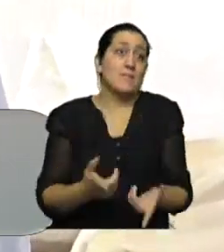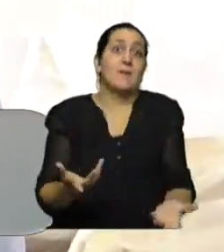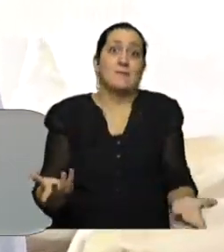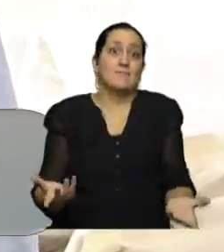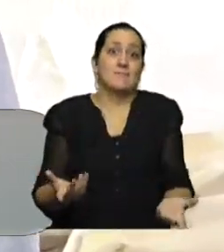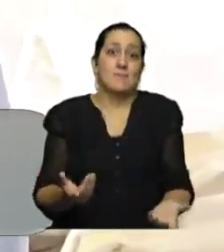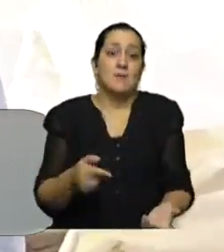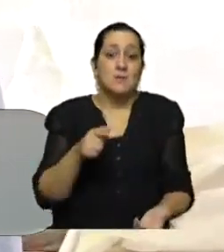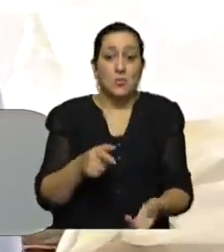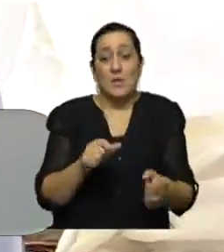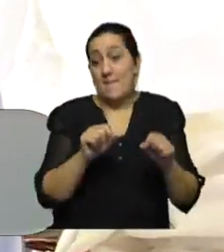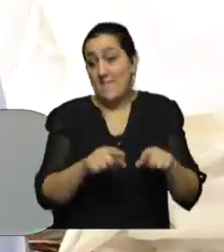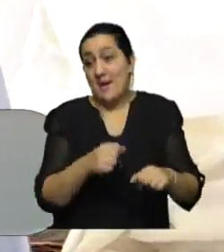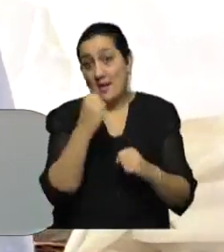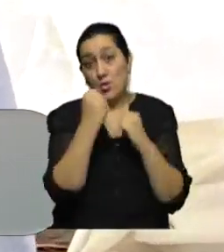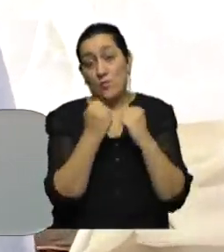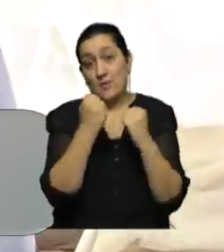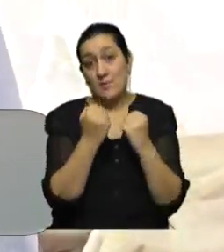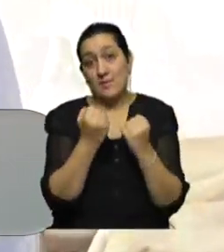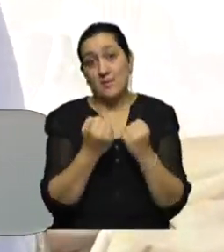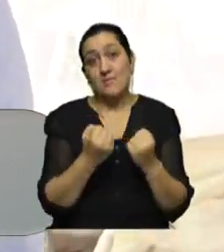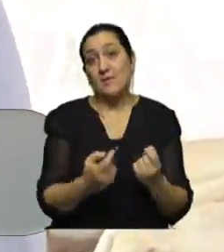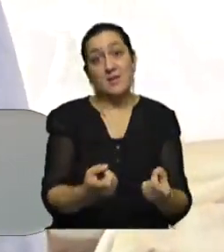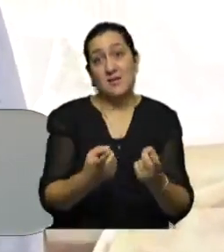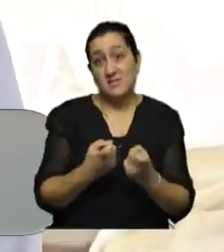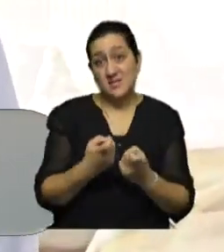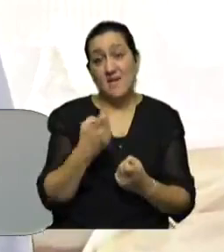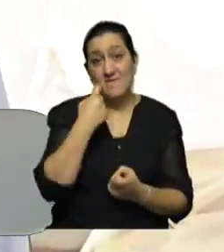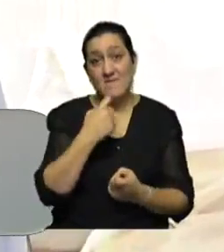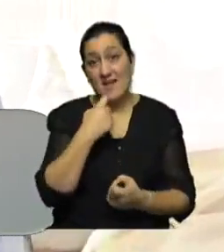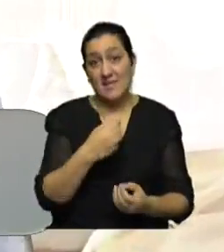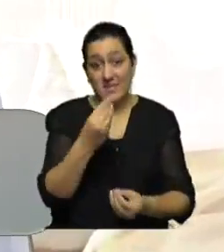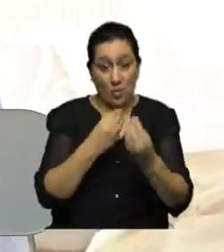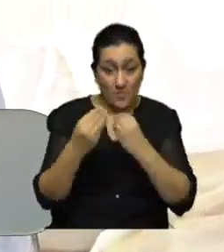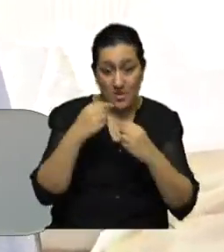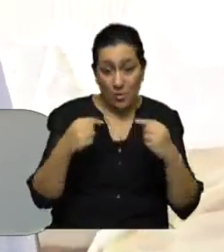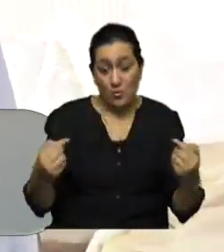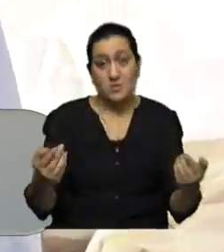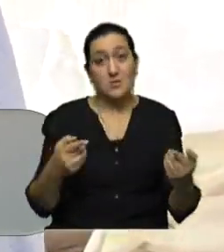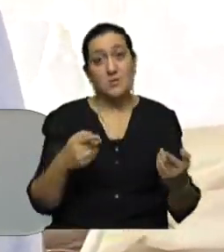si estás mal económicamente, vas a tener necesidad y falencia. Y bueno, y eso para mí es pobreza también.